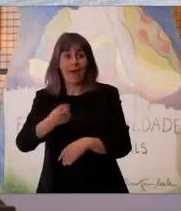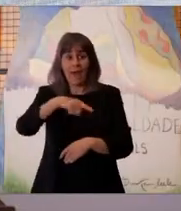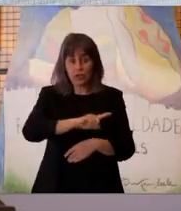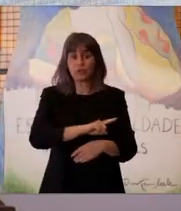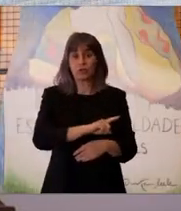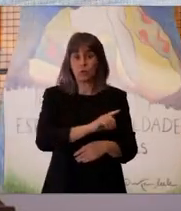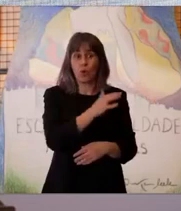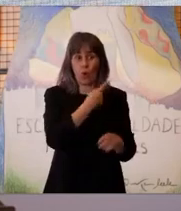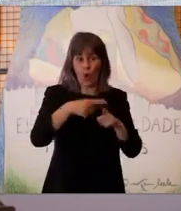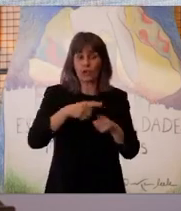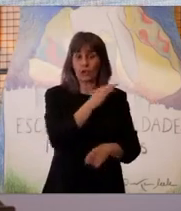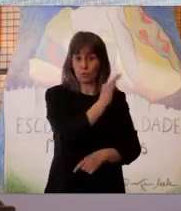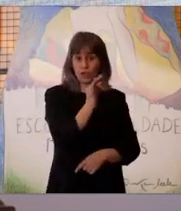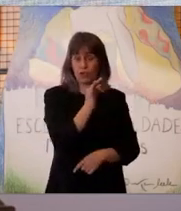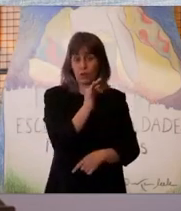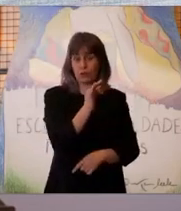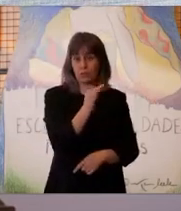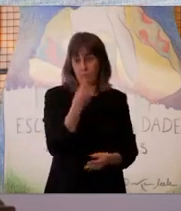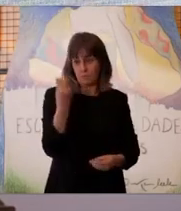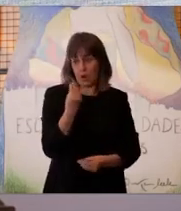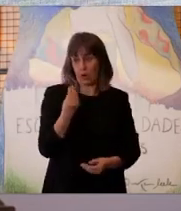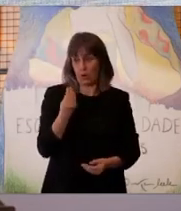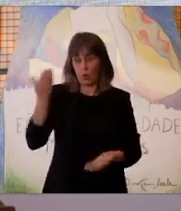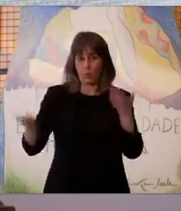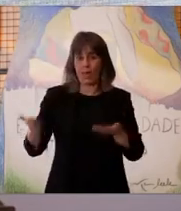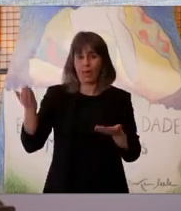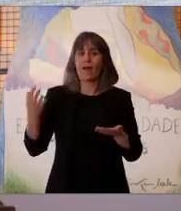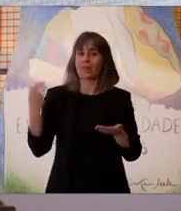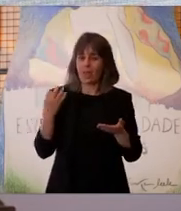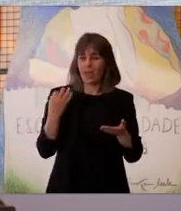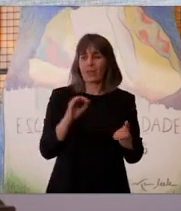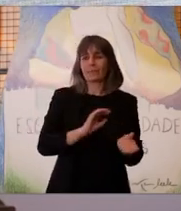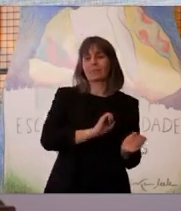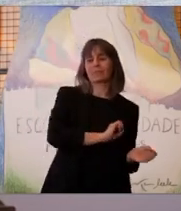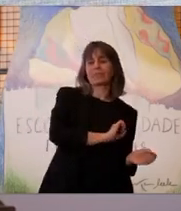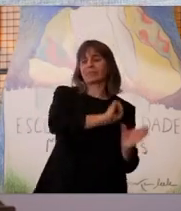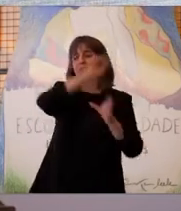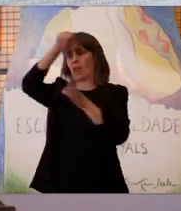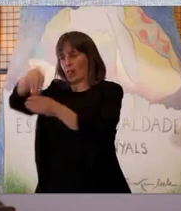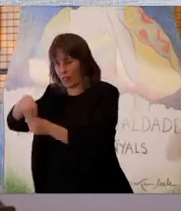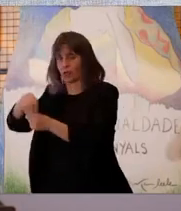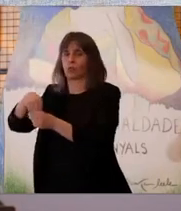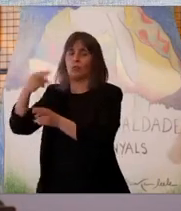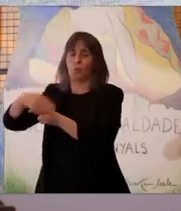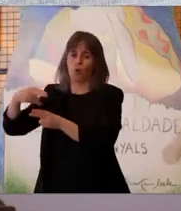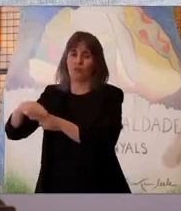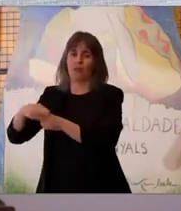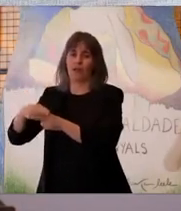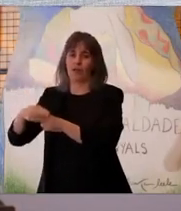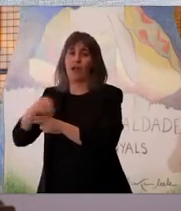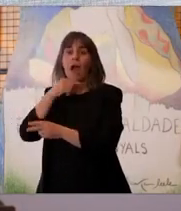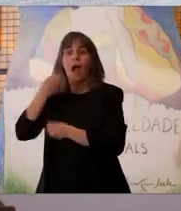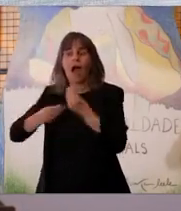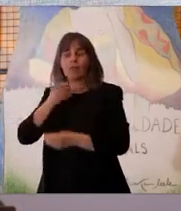son mejores que otras formas Pero bueno llevarlas y convertirlas en virtudes políticas como hacer eso pues eso